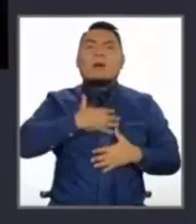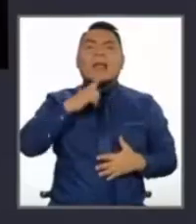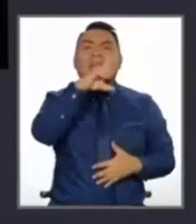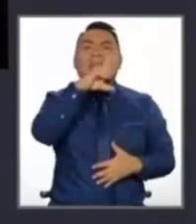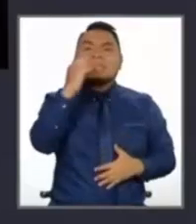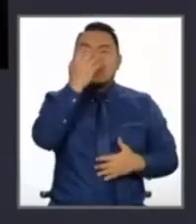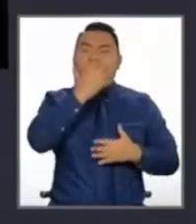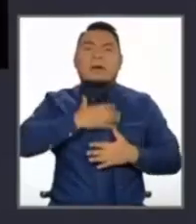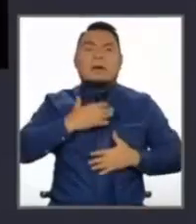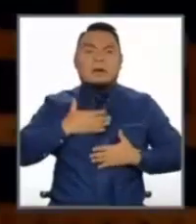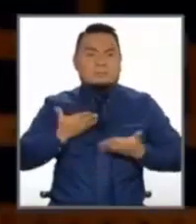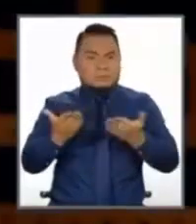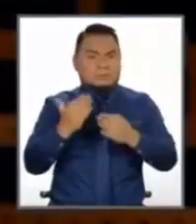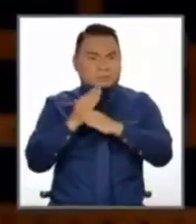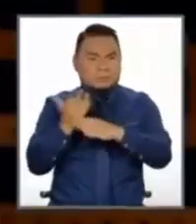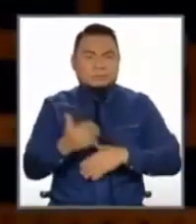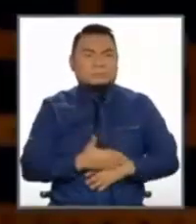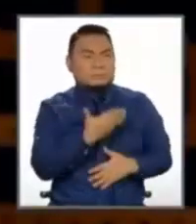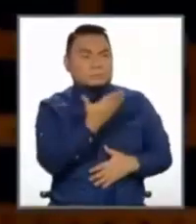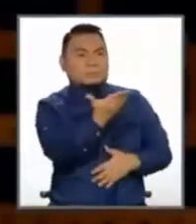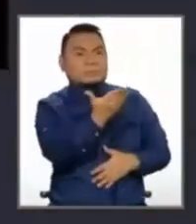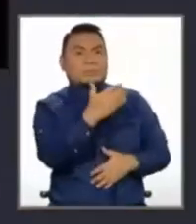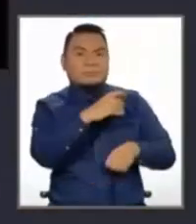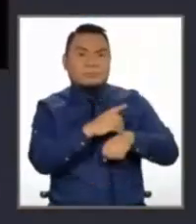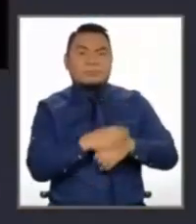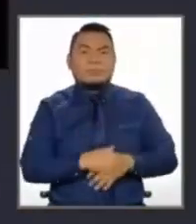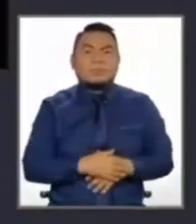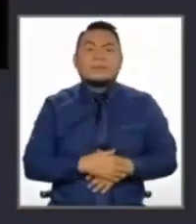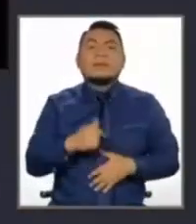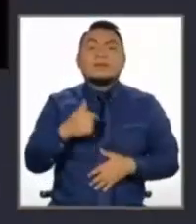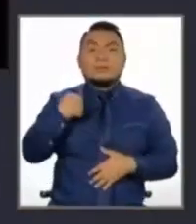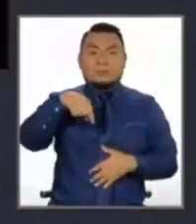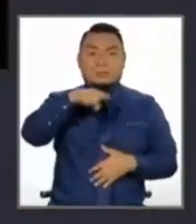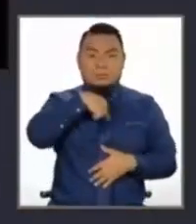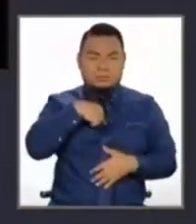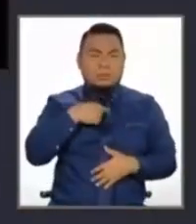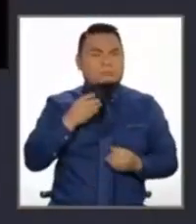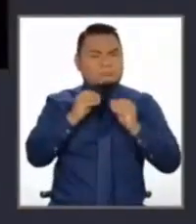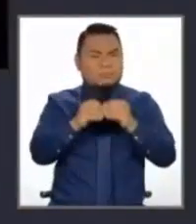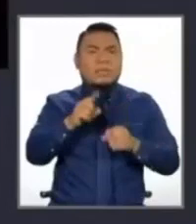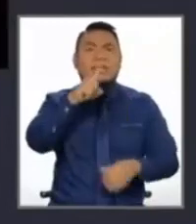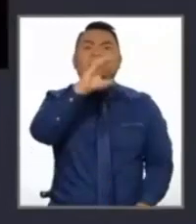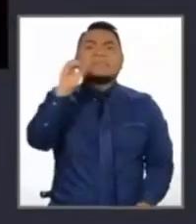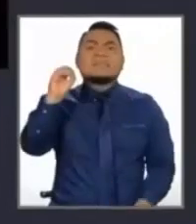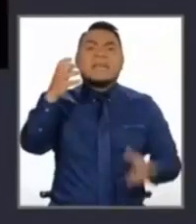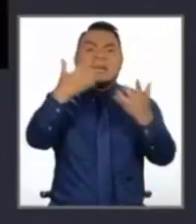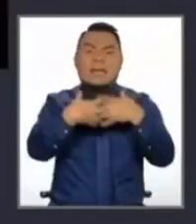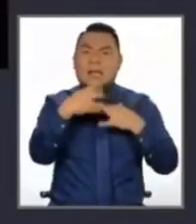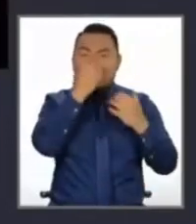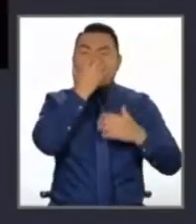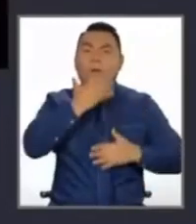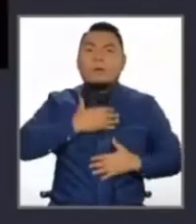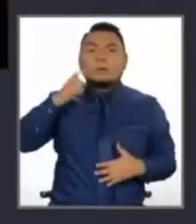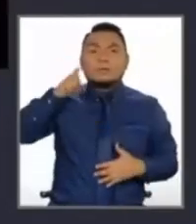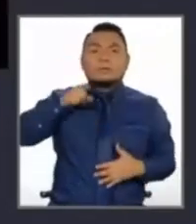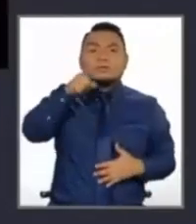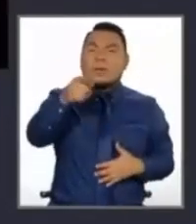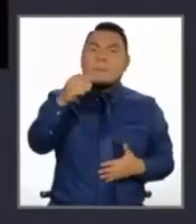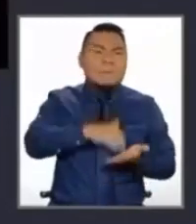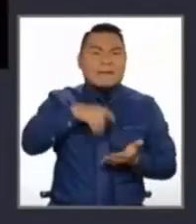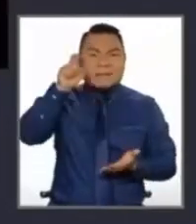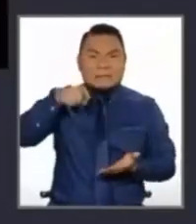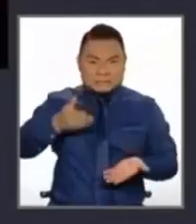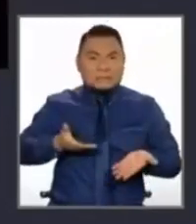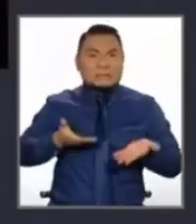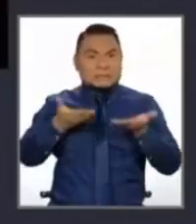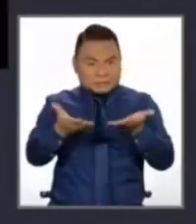para enfrentar la pandemia. Señor Recoba. Nosotros tenemos 100 plantas de oxígeno, tenemos el oxígeno que ustedes necesitan en el momento en que más lo